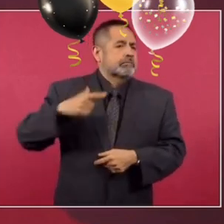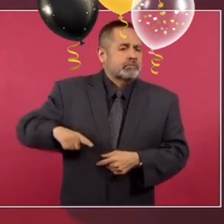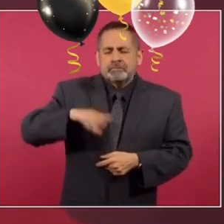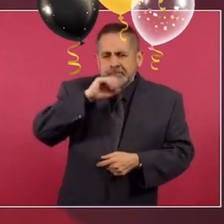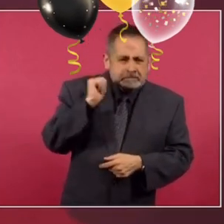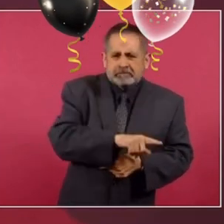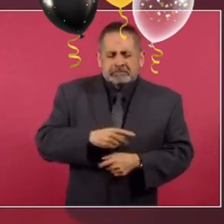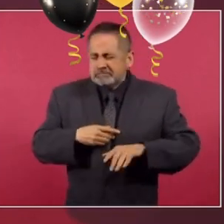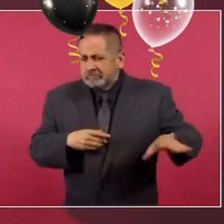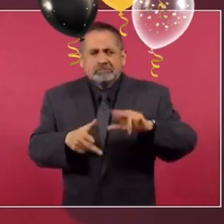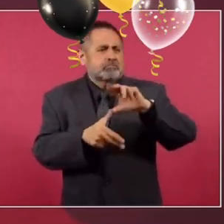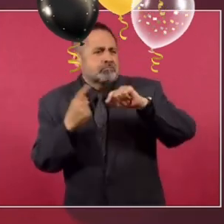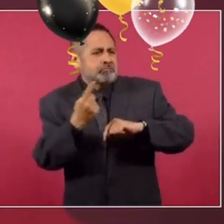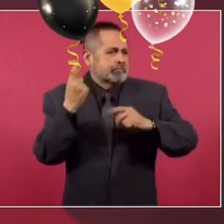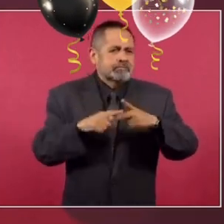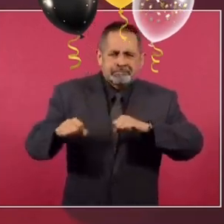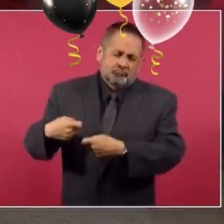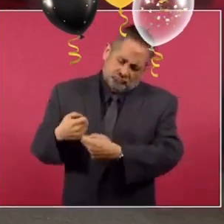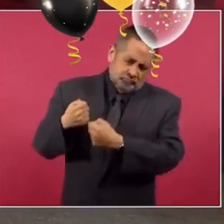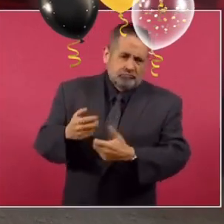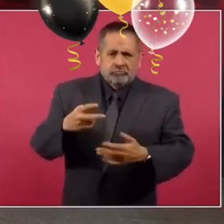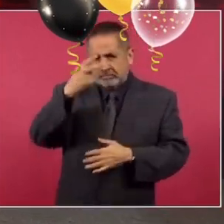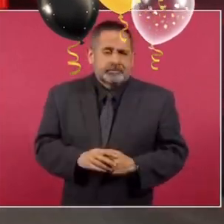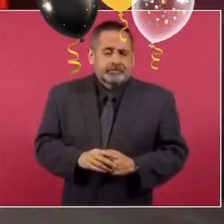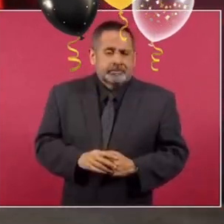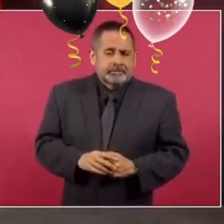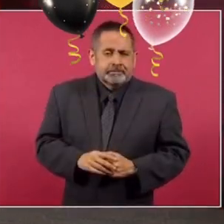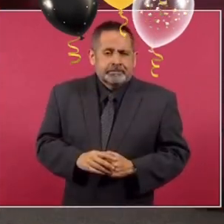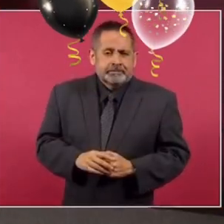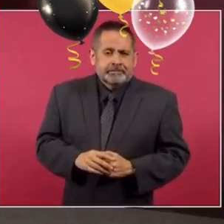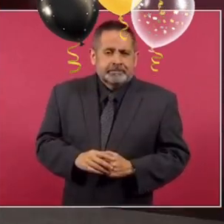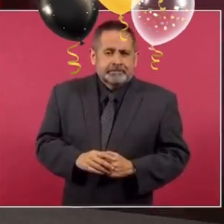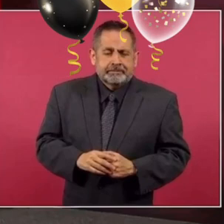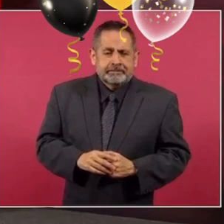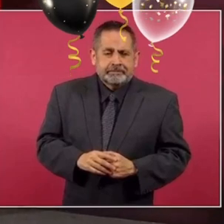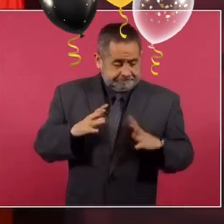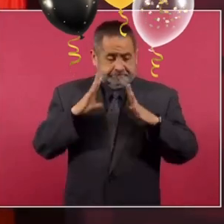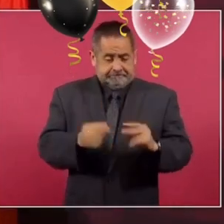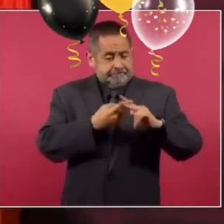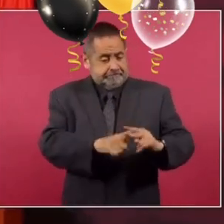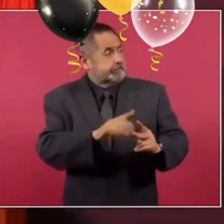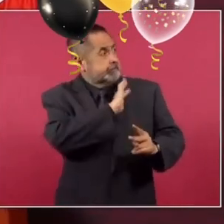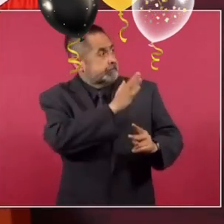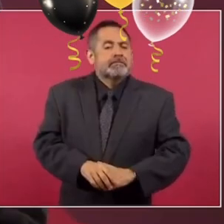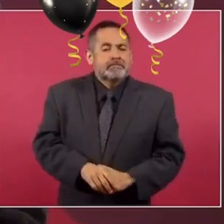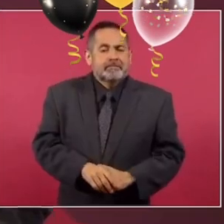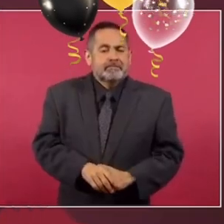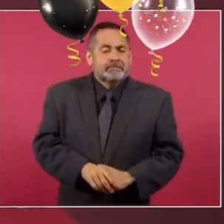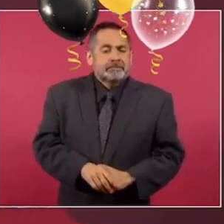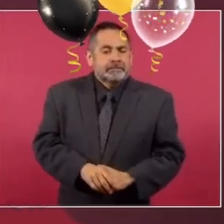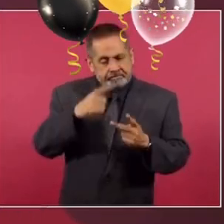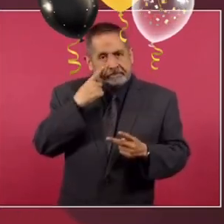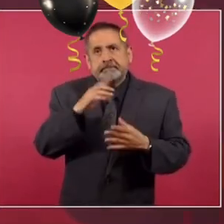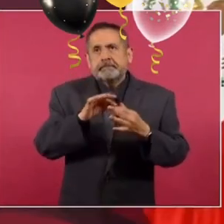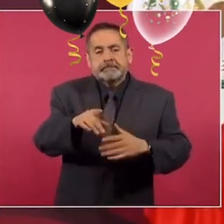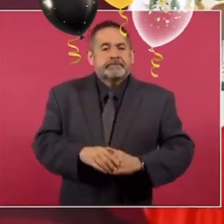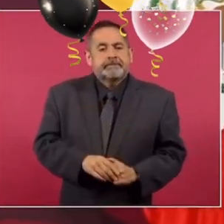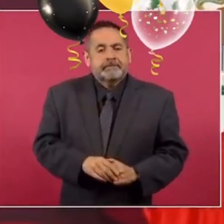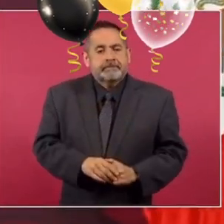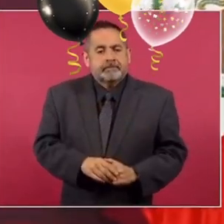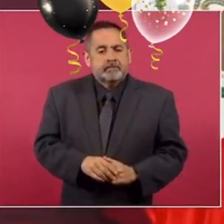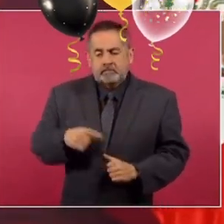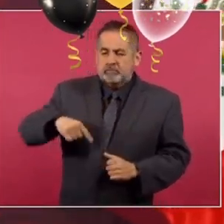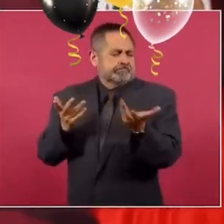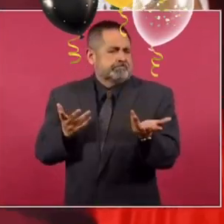gobiernos, huracanes, temblores. México no se fundó con la llegada de los españoles. Y lo otro, pues es